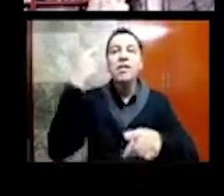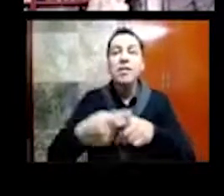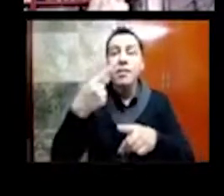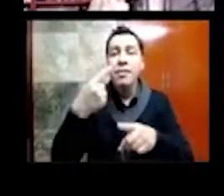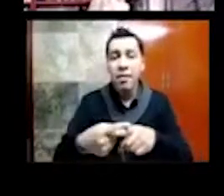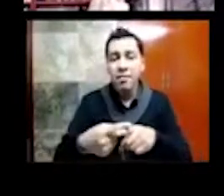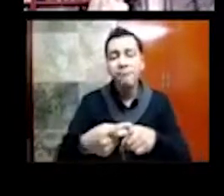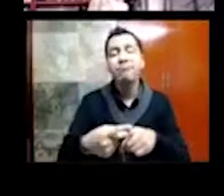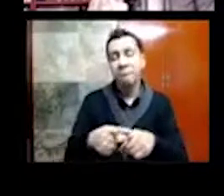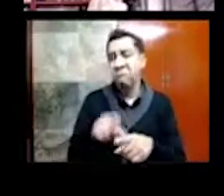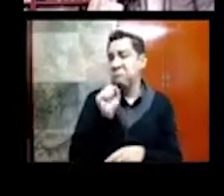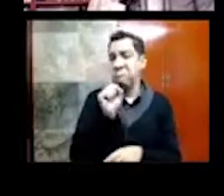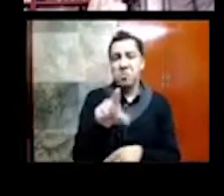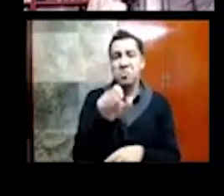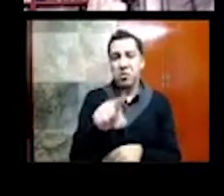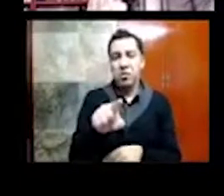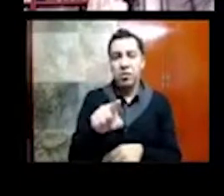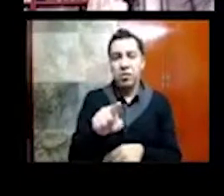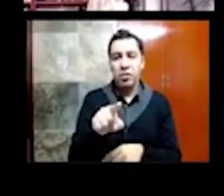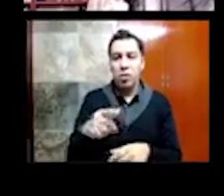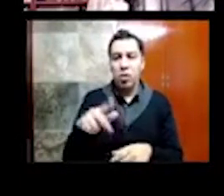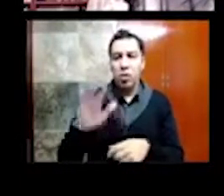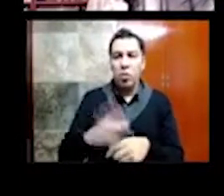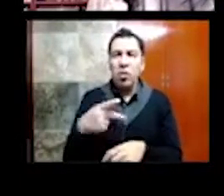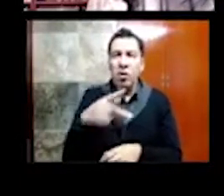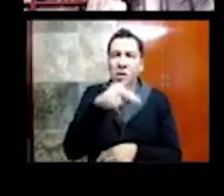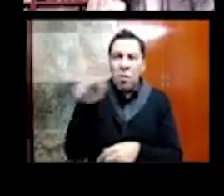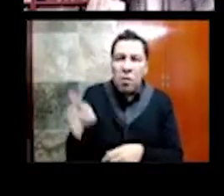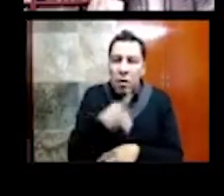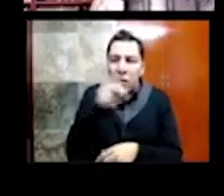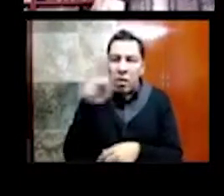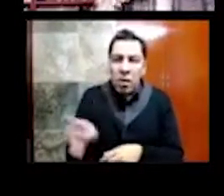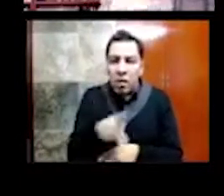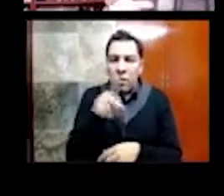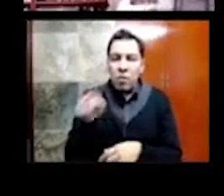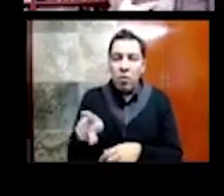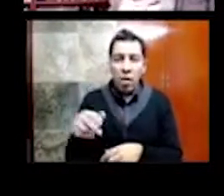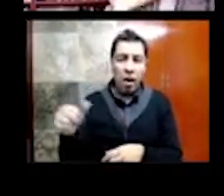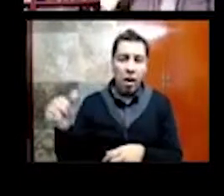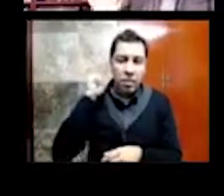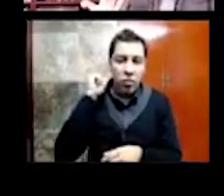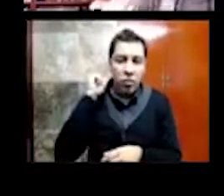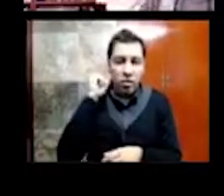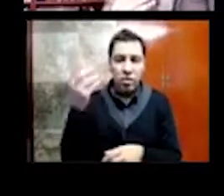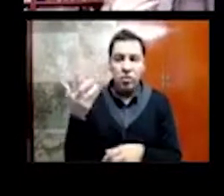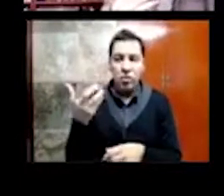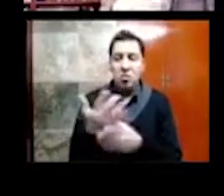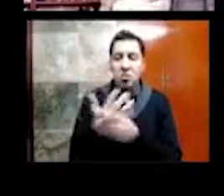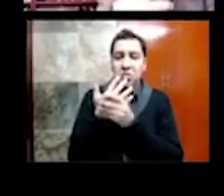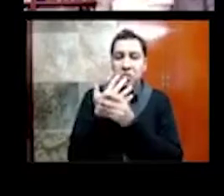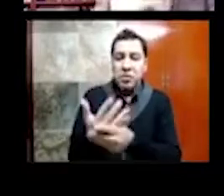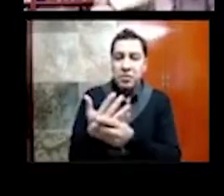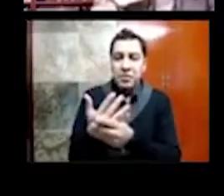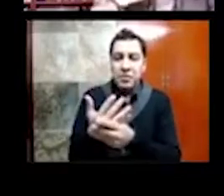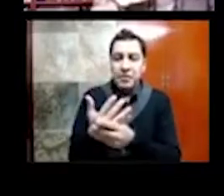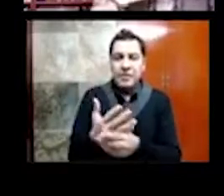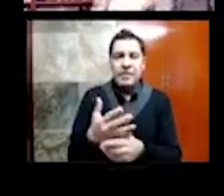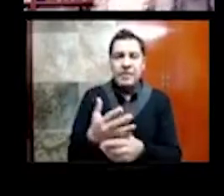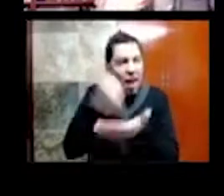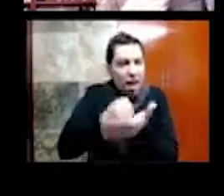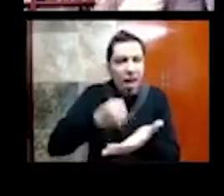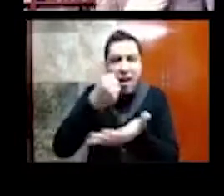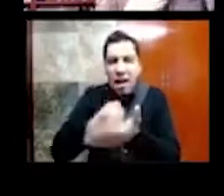Tlacaelel. Las exigencias de Azcapotzalco ascienden al grado que